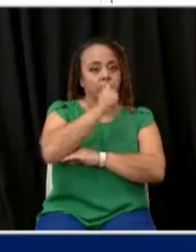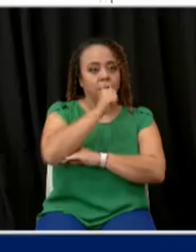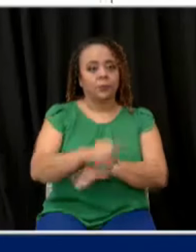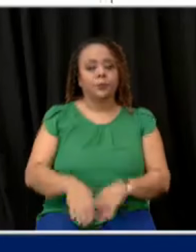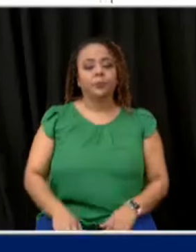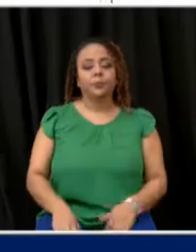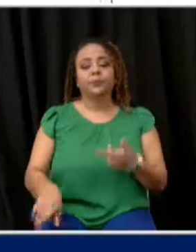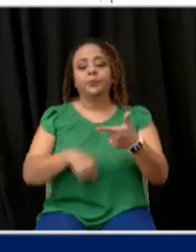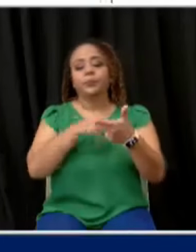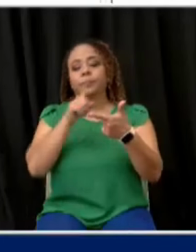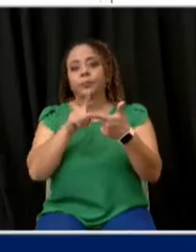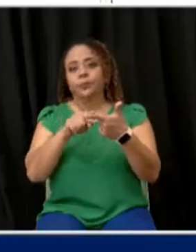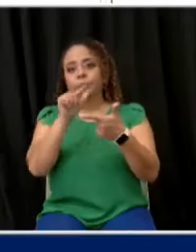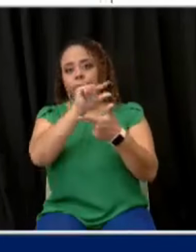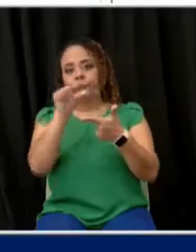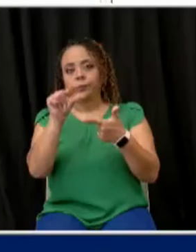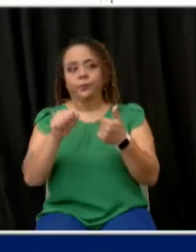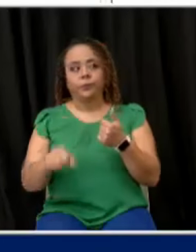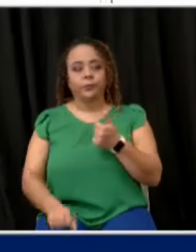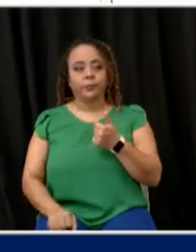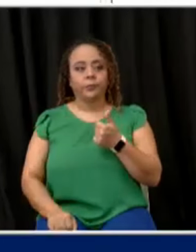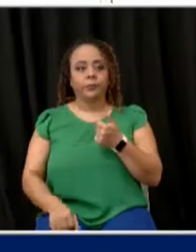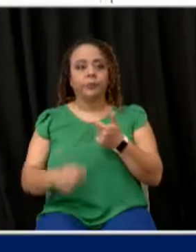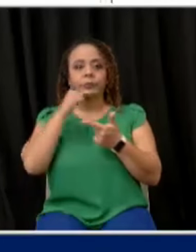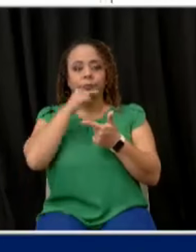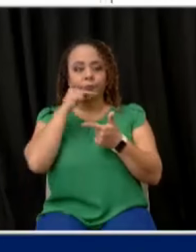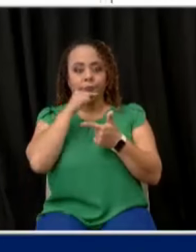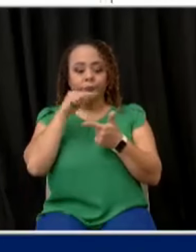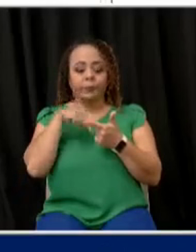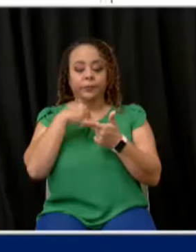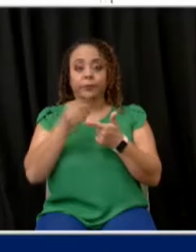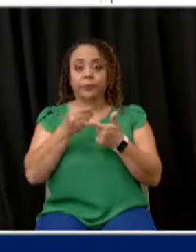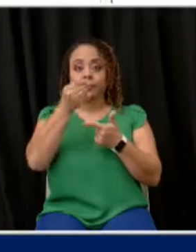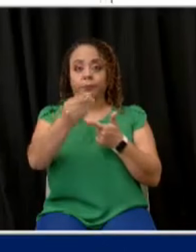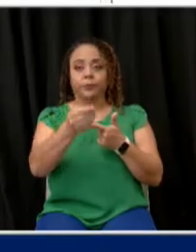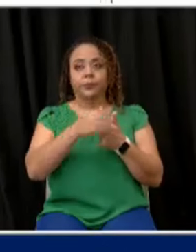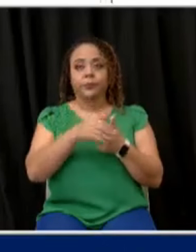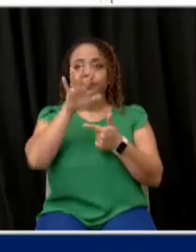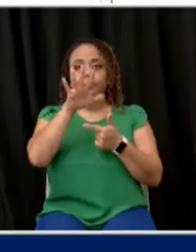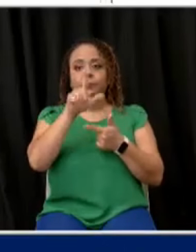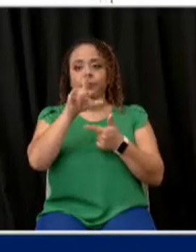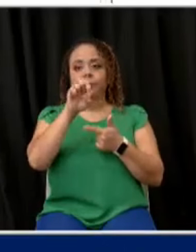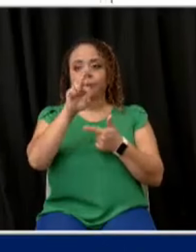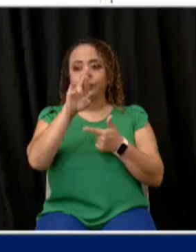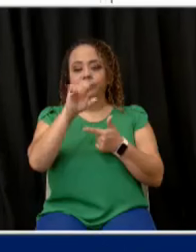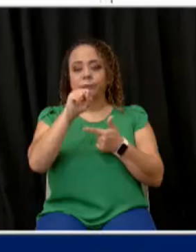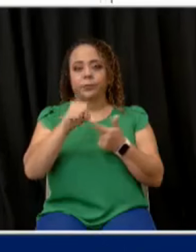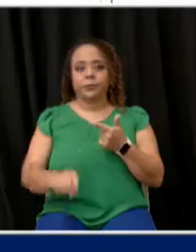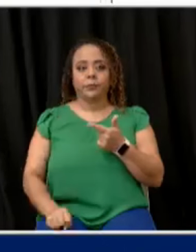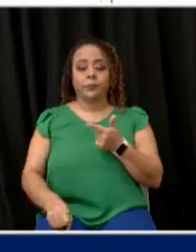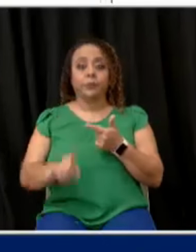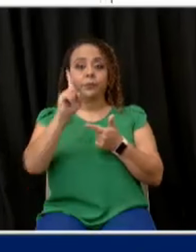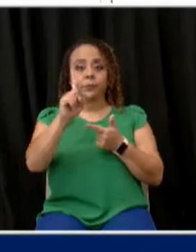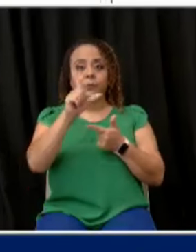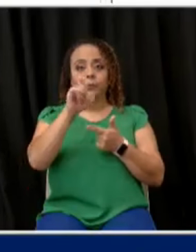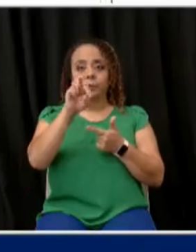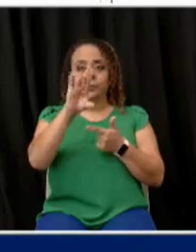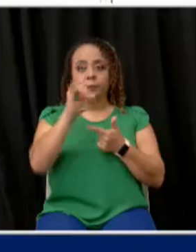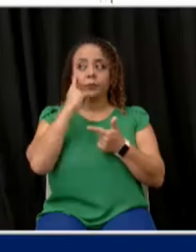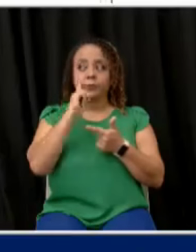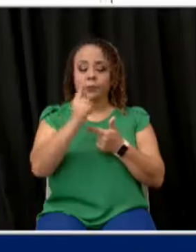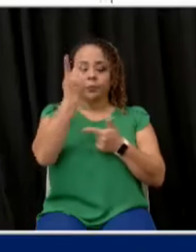La segunda semana, que es la que está en rojito, les dieron 5 litros, es decir, 1 litro